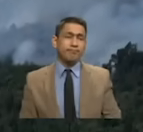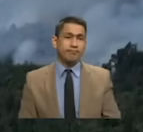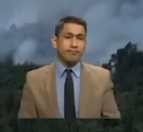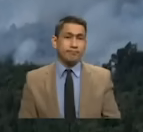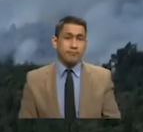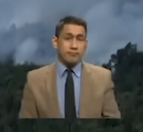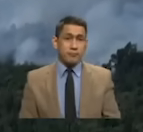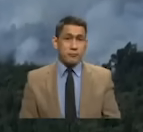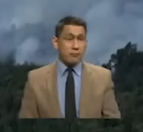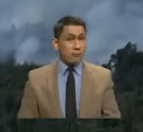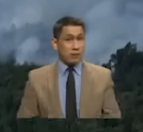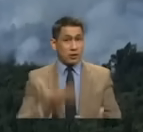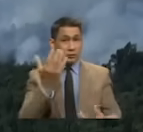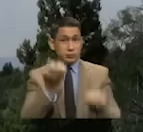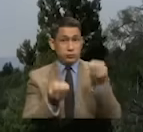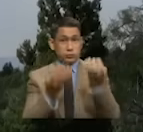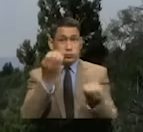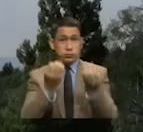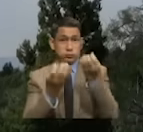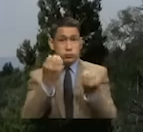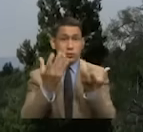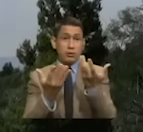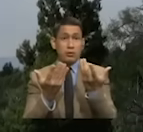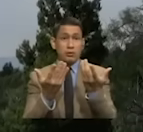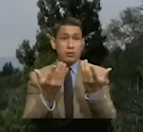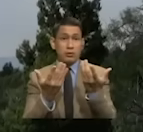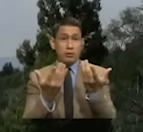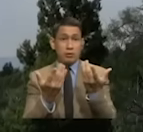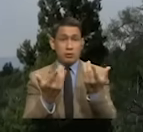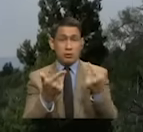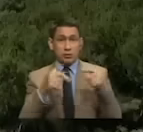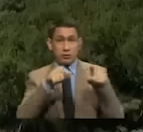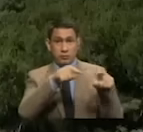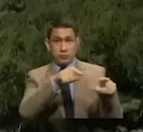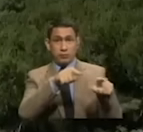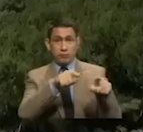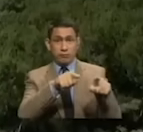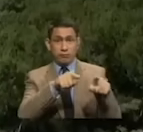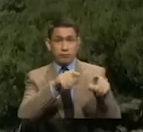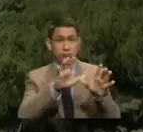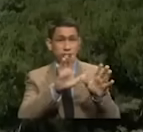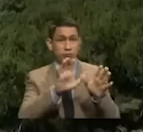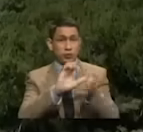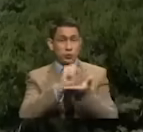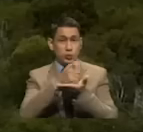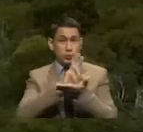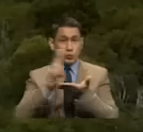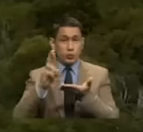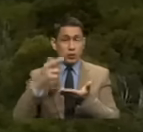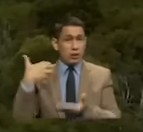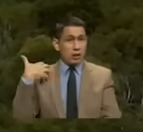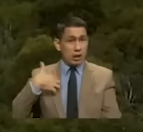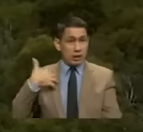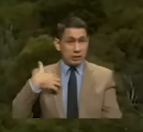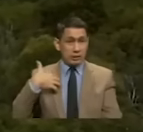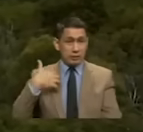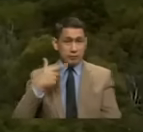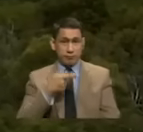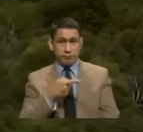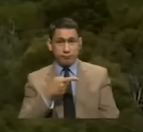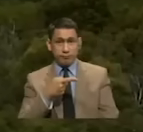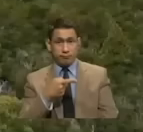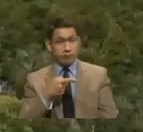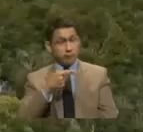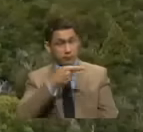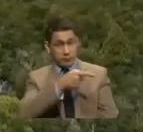El incendio se registra en el Parque Nacional Los Alerces, ubicado en la provincia de Chubut, en el sur de Argentina. Es considerado